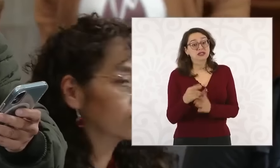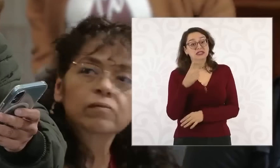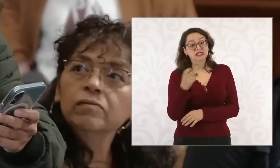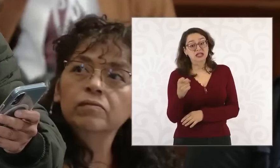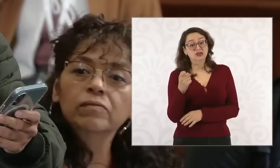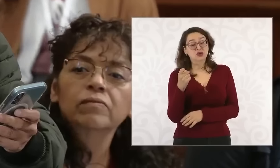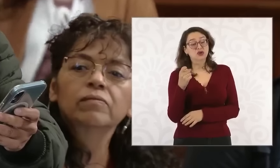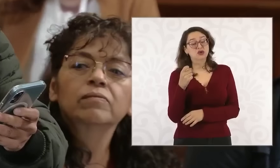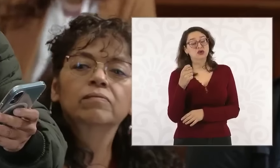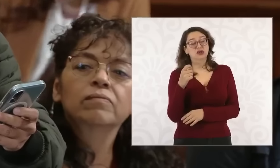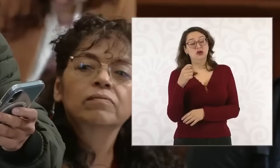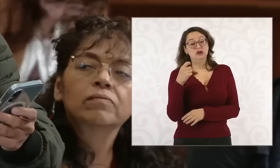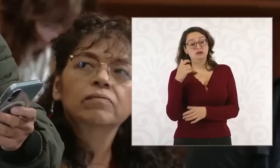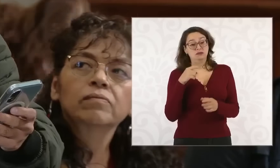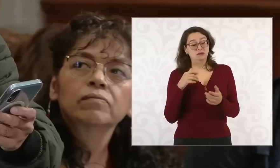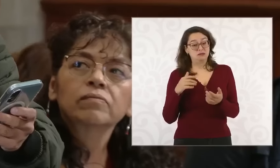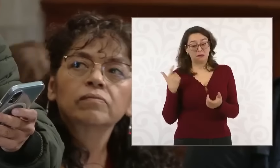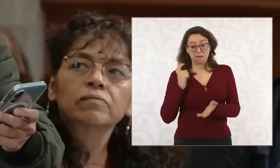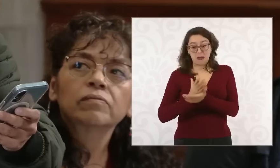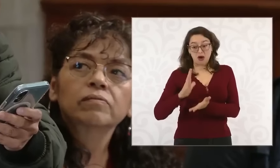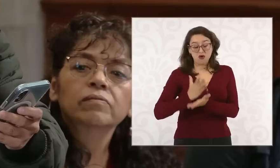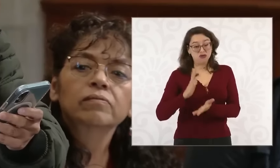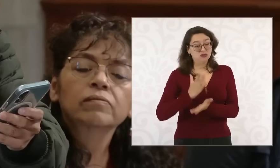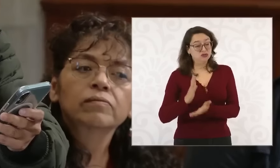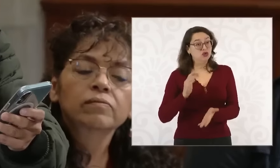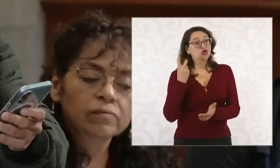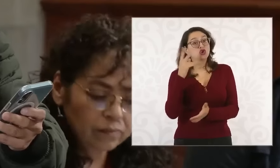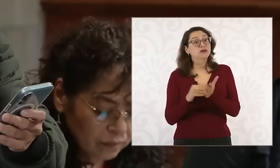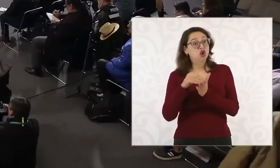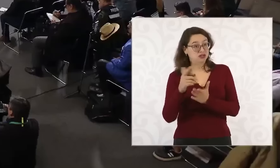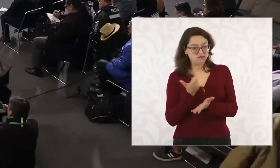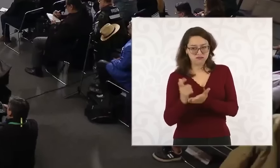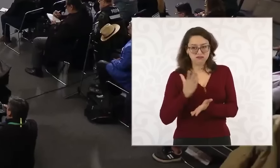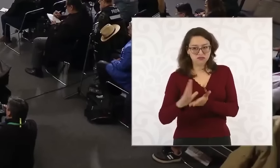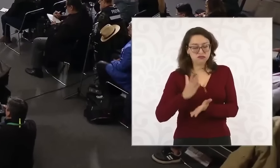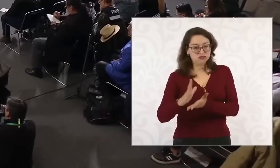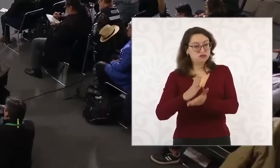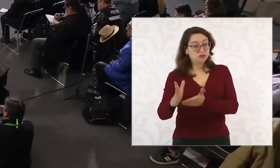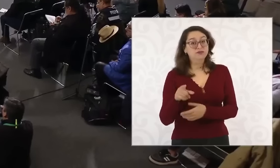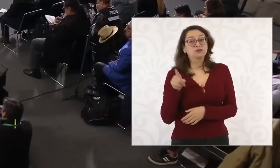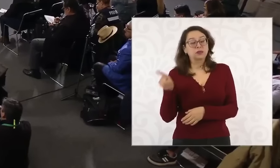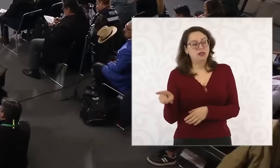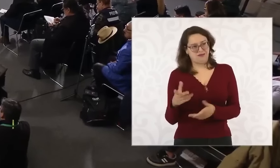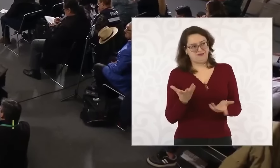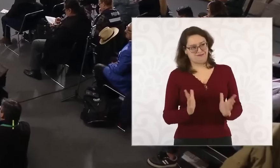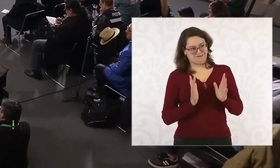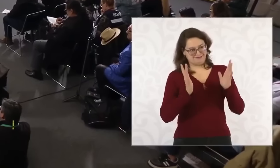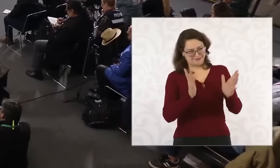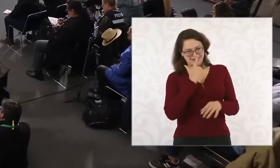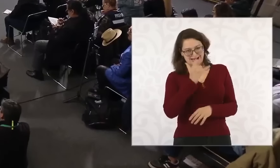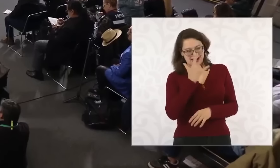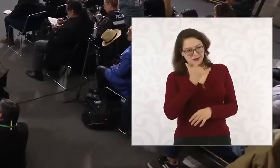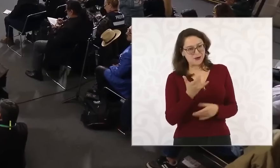2.106.810 pesos, dividido en 12 pagos. Y la presidenta de Morena dice que qué coincidencia esto